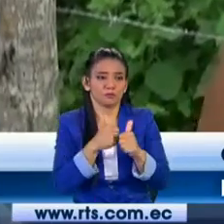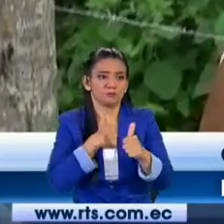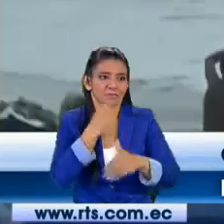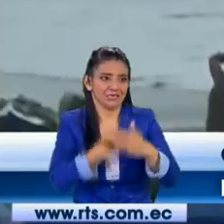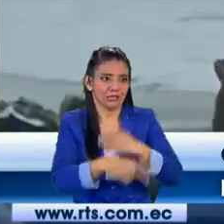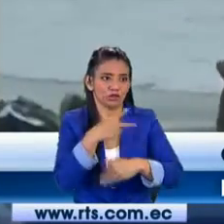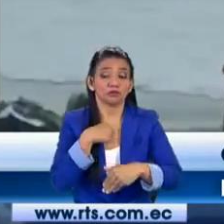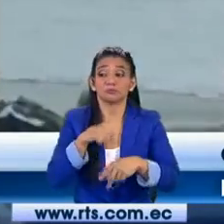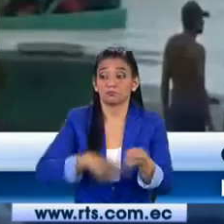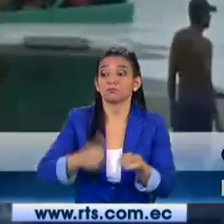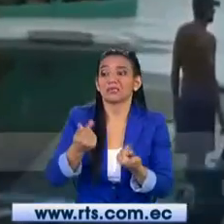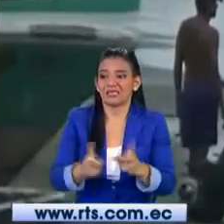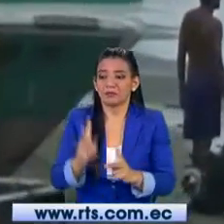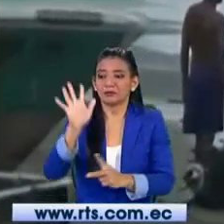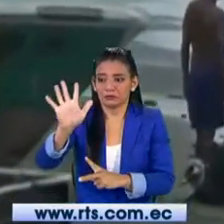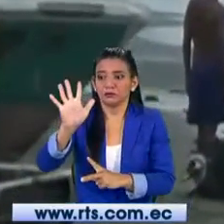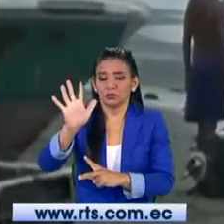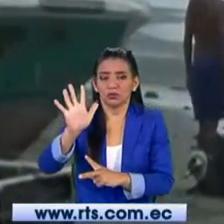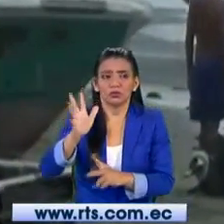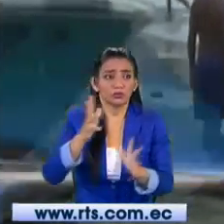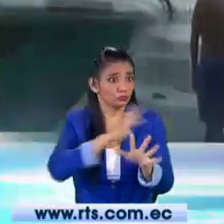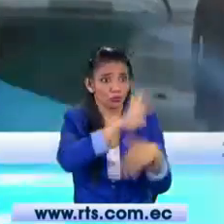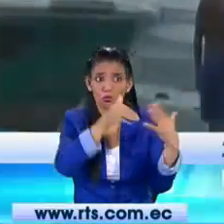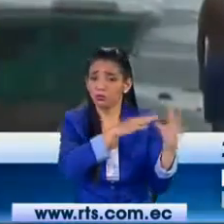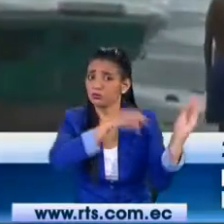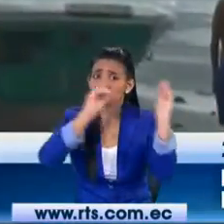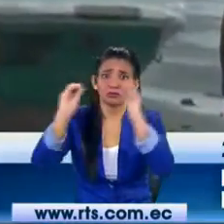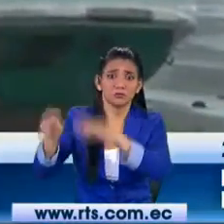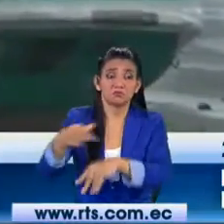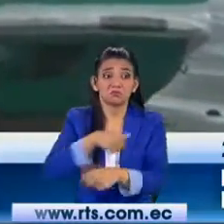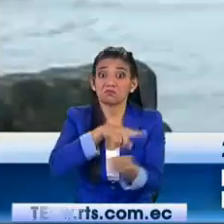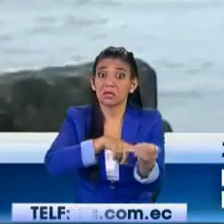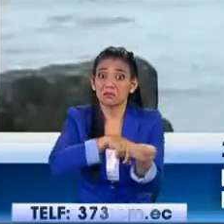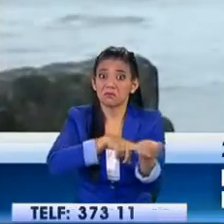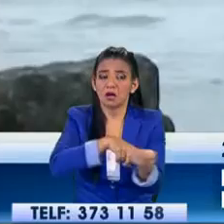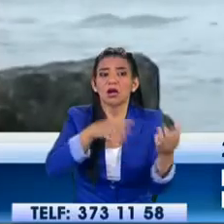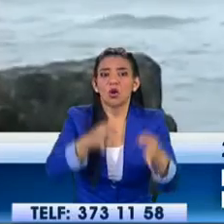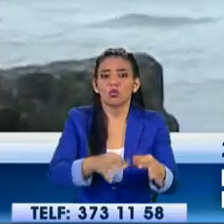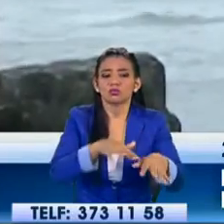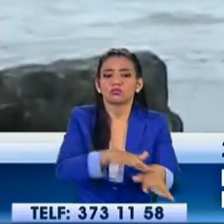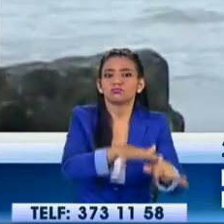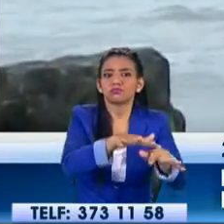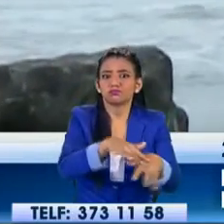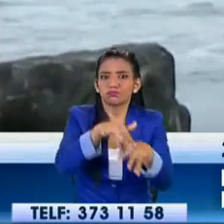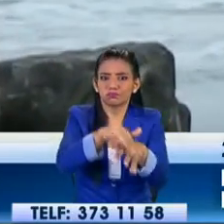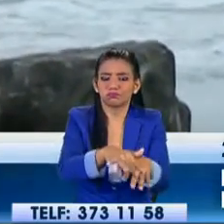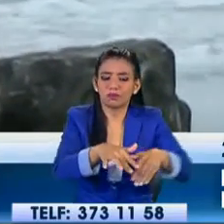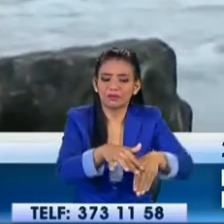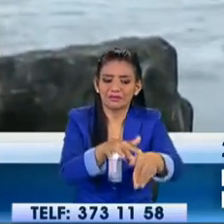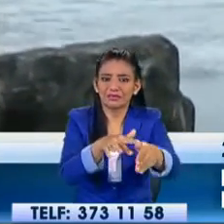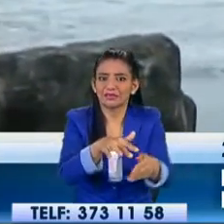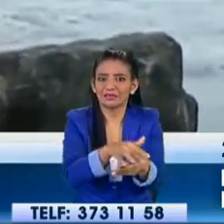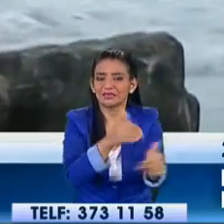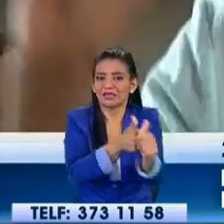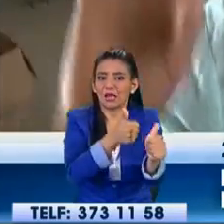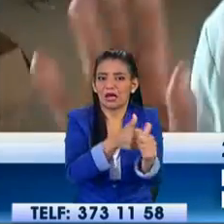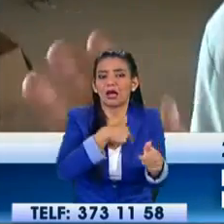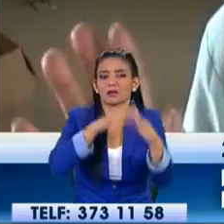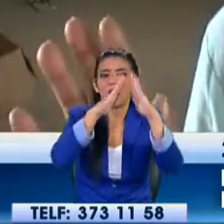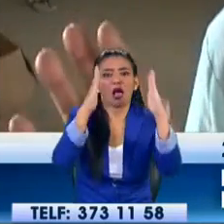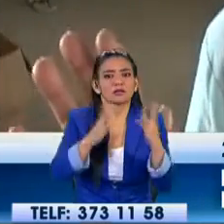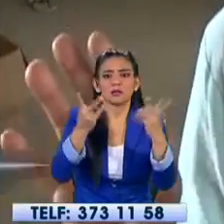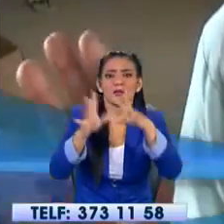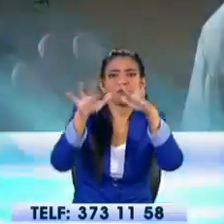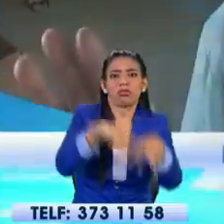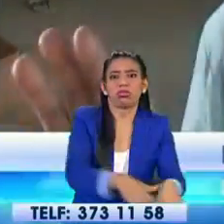5. Sí, tuvimos que salir de mi hermana porque estaba sobre la orilla del mar, ya se había ido la casa. Yo dejé mi casa ahí